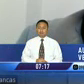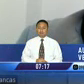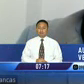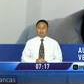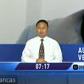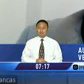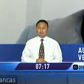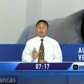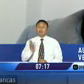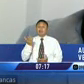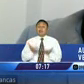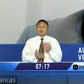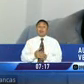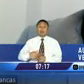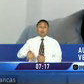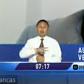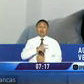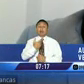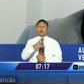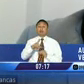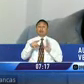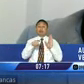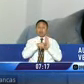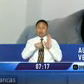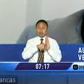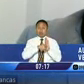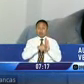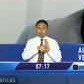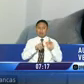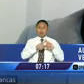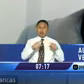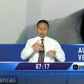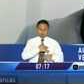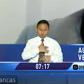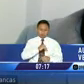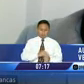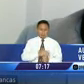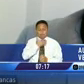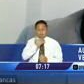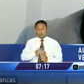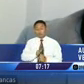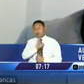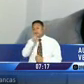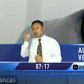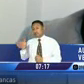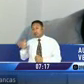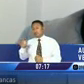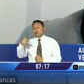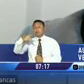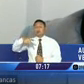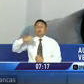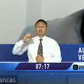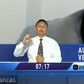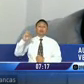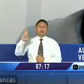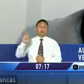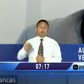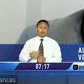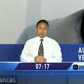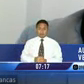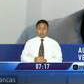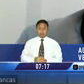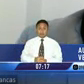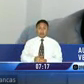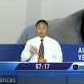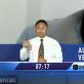el caso de ser negativa y la persona presente síntomas, debería hacerse una prueba PCR o una prueba en el laboratorio.